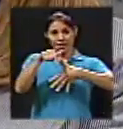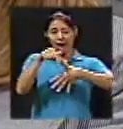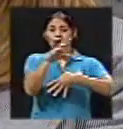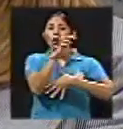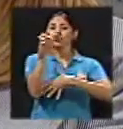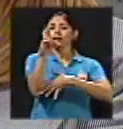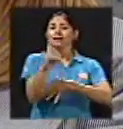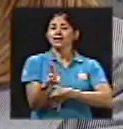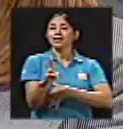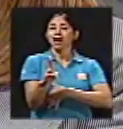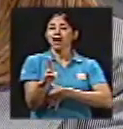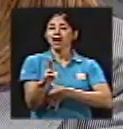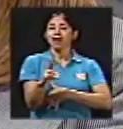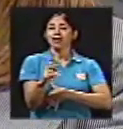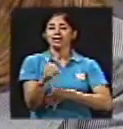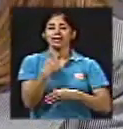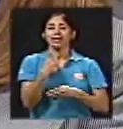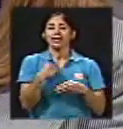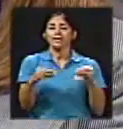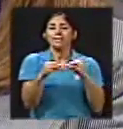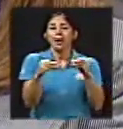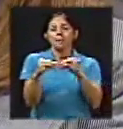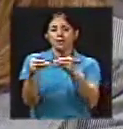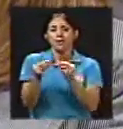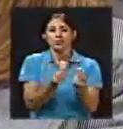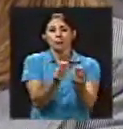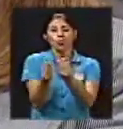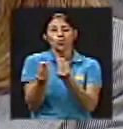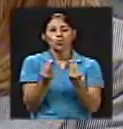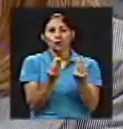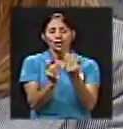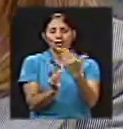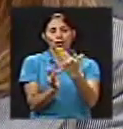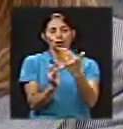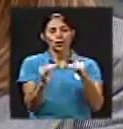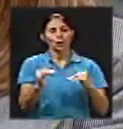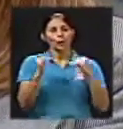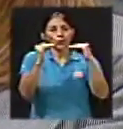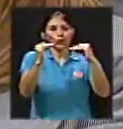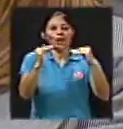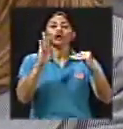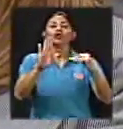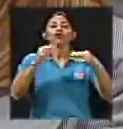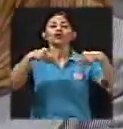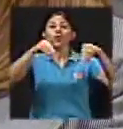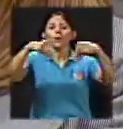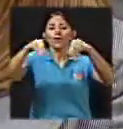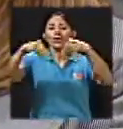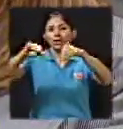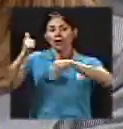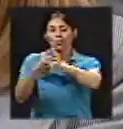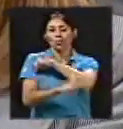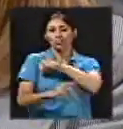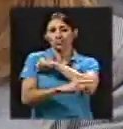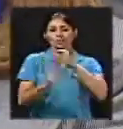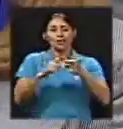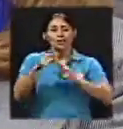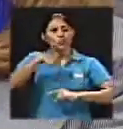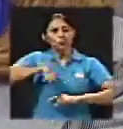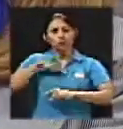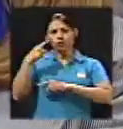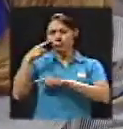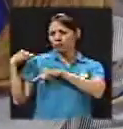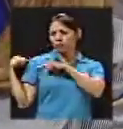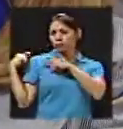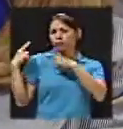mayor cantidad de productos de alta tecnología en sus exportaciones de manufactura, de modo que hemos venido viendo una transformación,